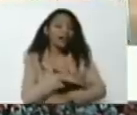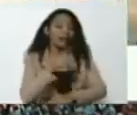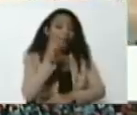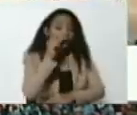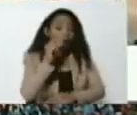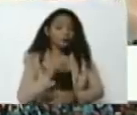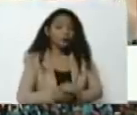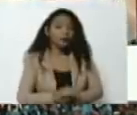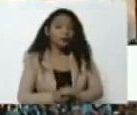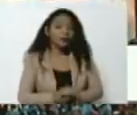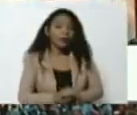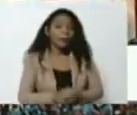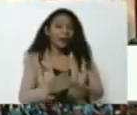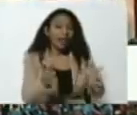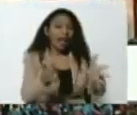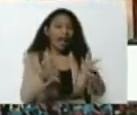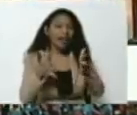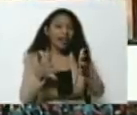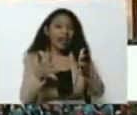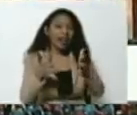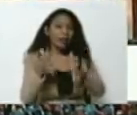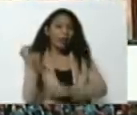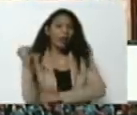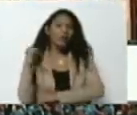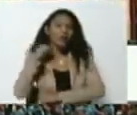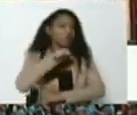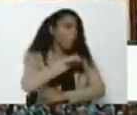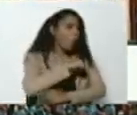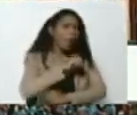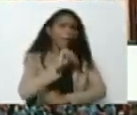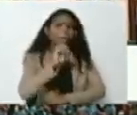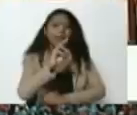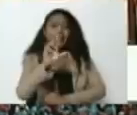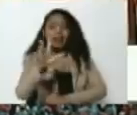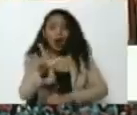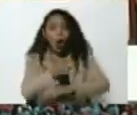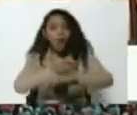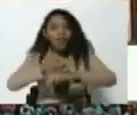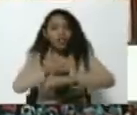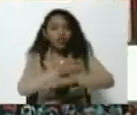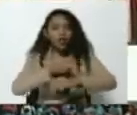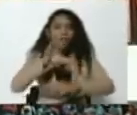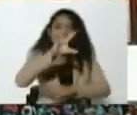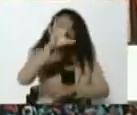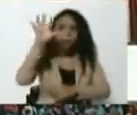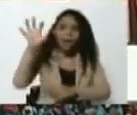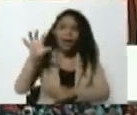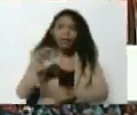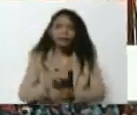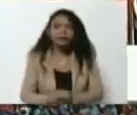calle para ganar por nocaut las 23 gobernaciones del país.